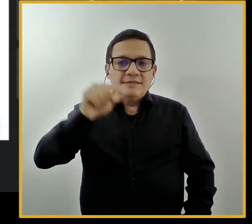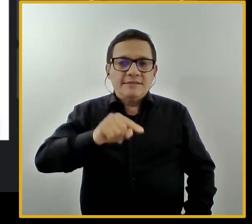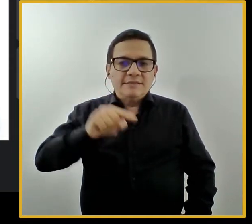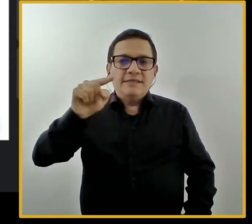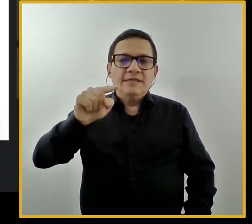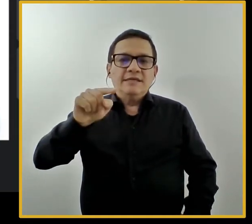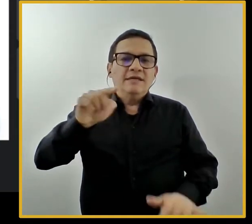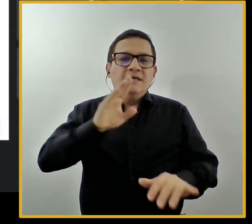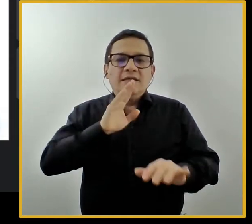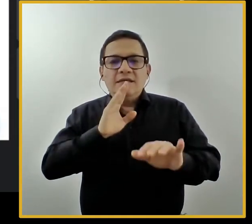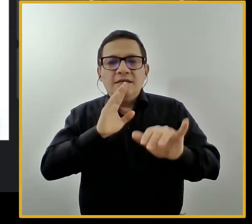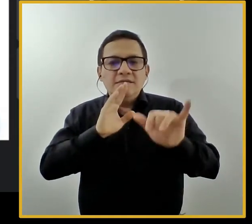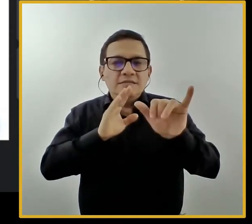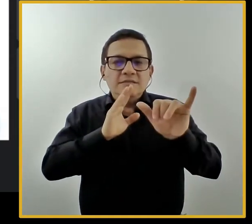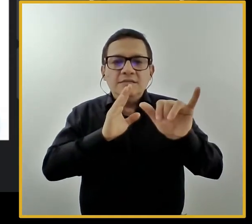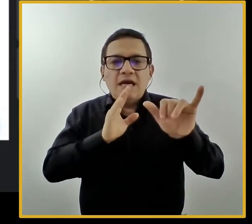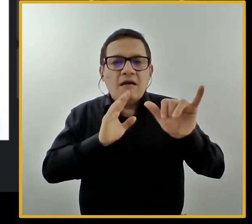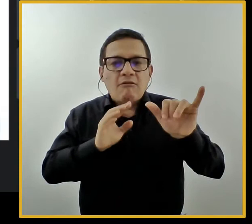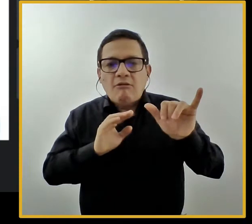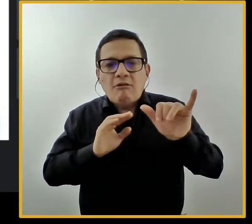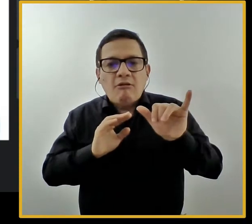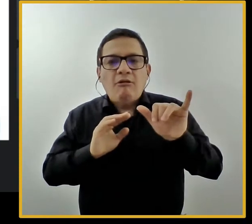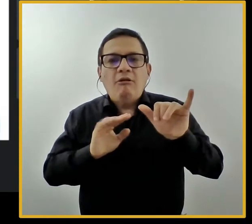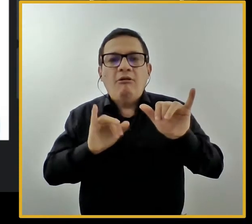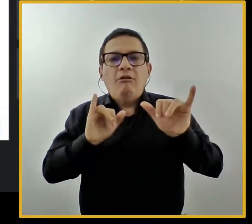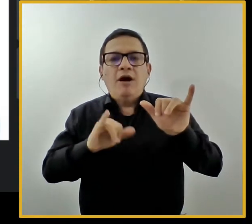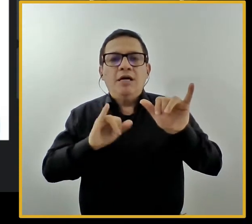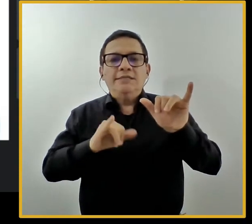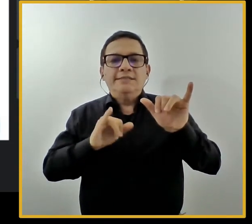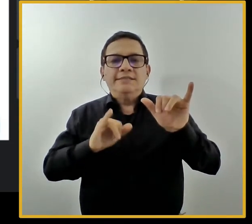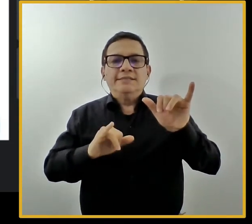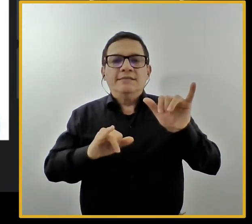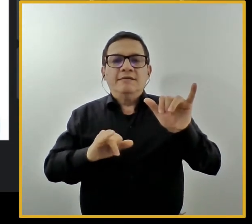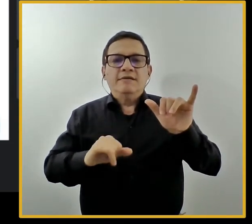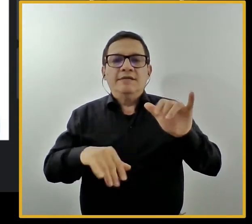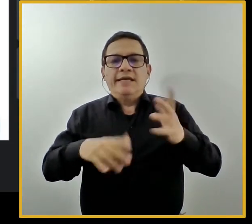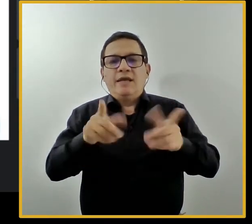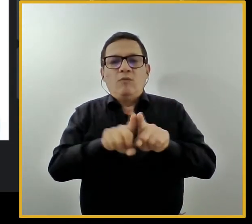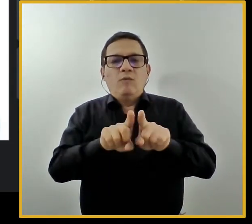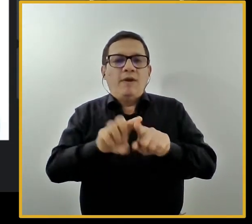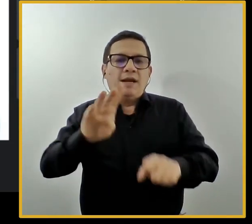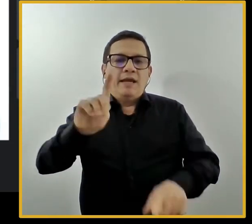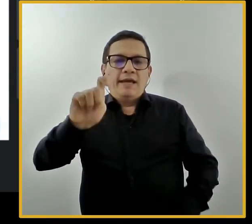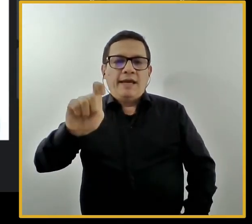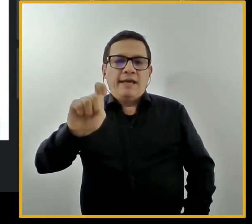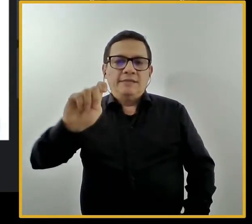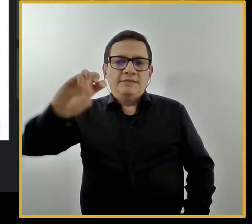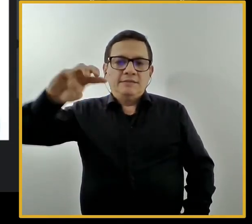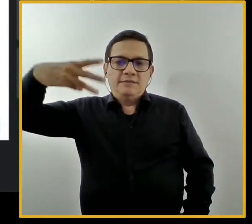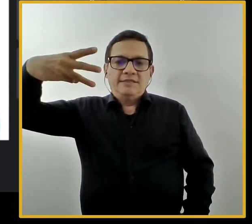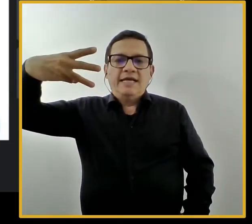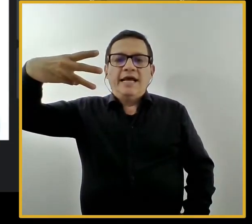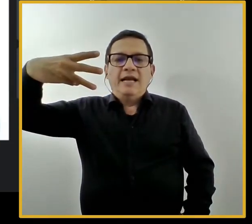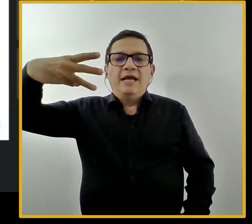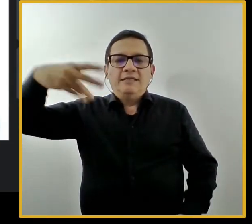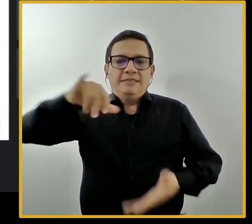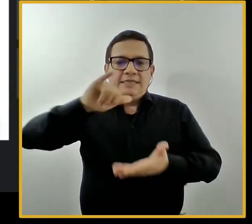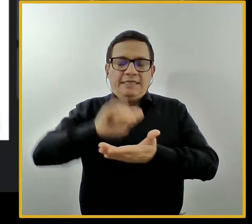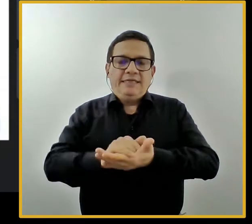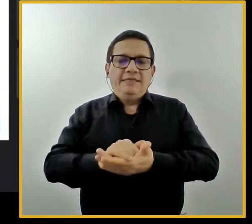¿Quién es y? Pues y tenemos que es x a la 3, ¿no?